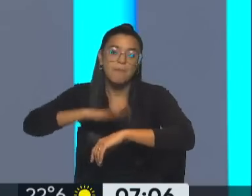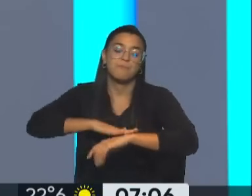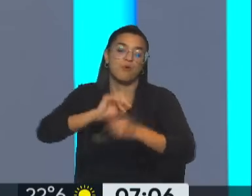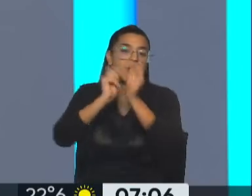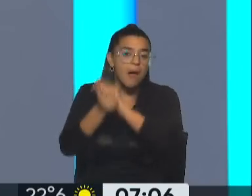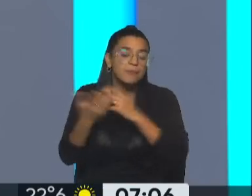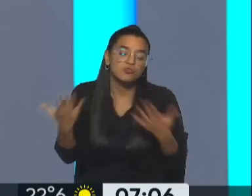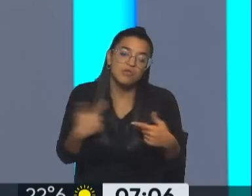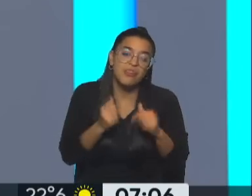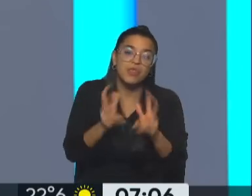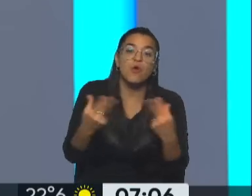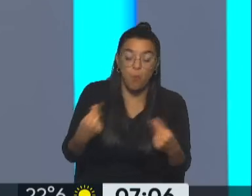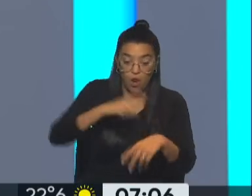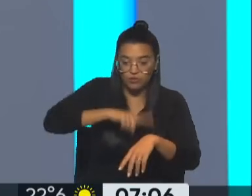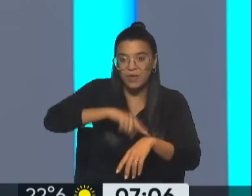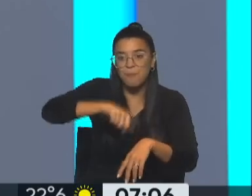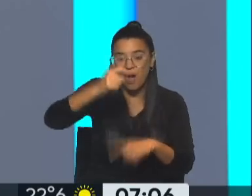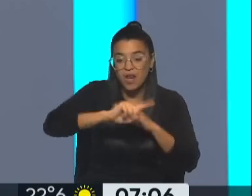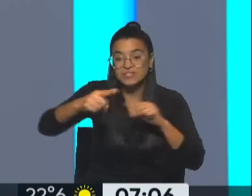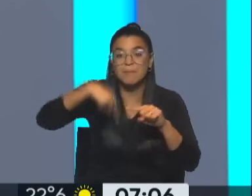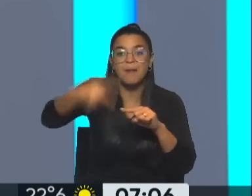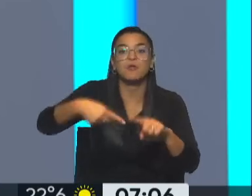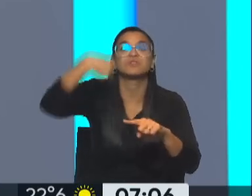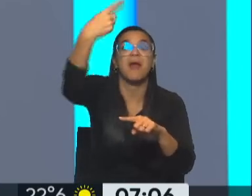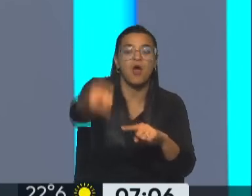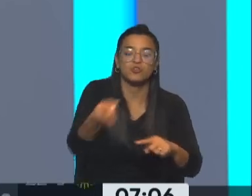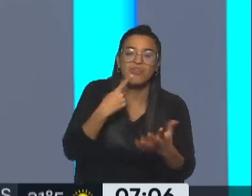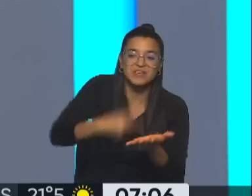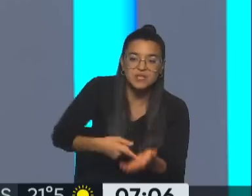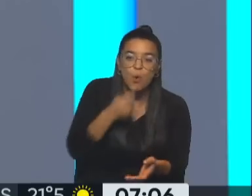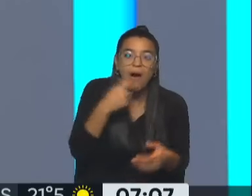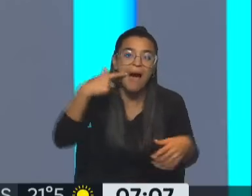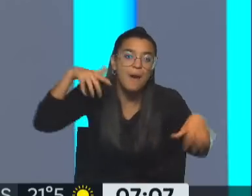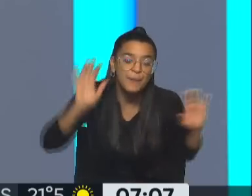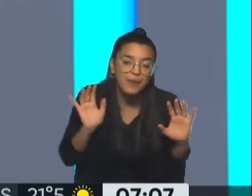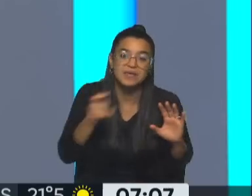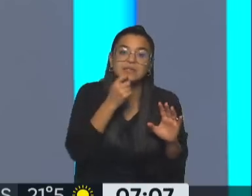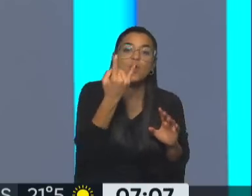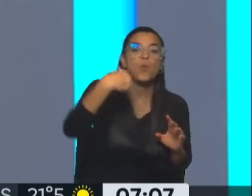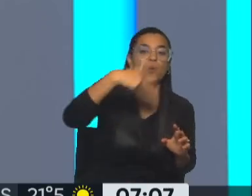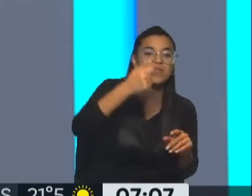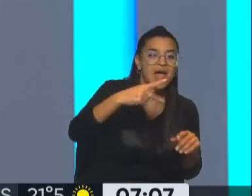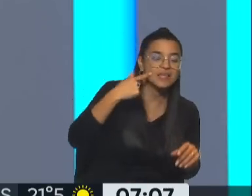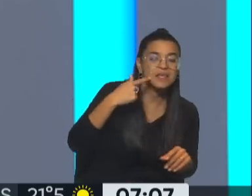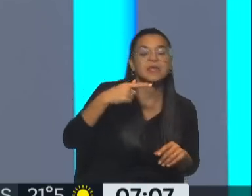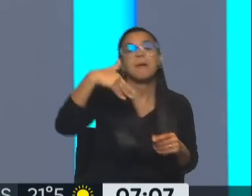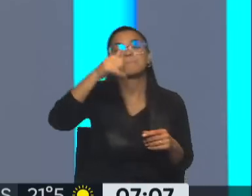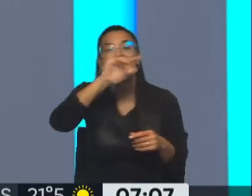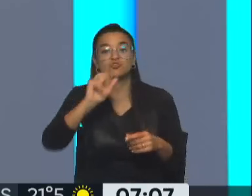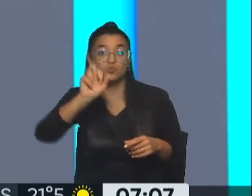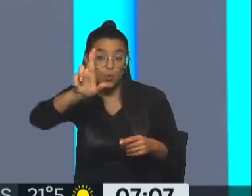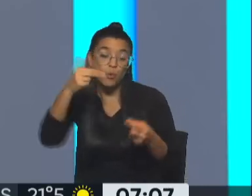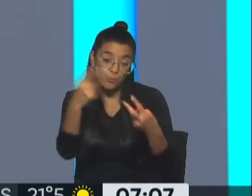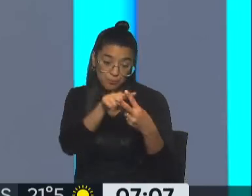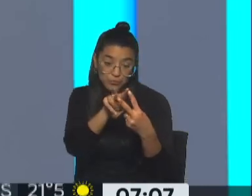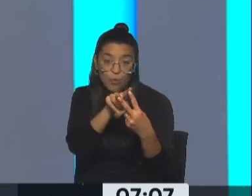cautelar y dijo, bueno, gano tiempo y la semana que viene, la otra, decido a ver si Uñac y Mansur, que es la discusión de fondo,